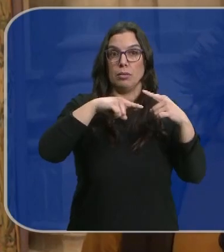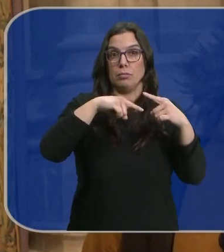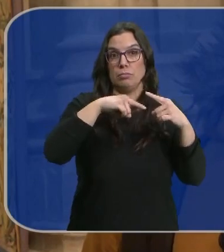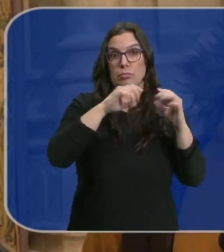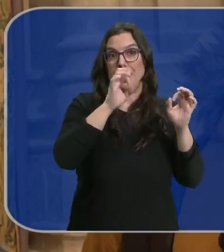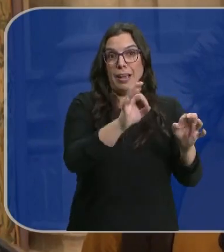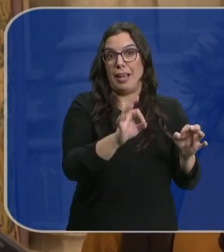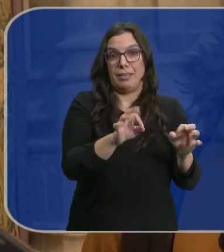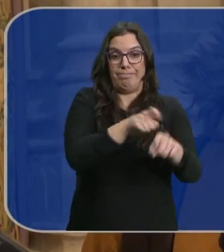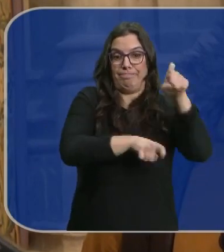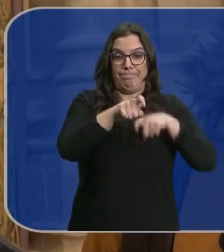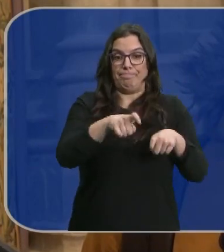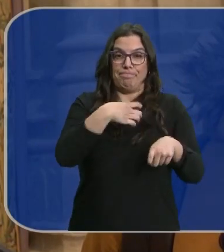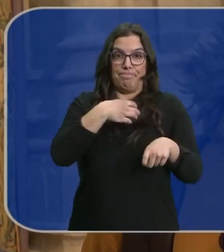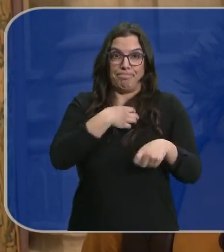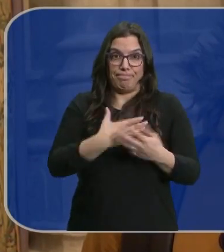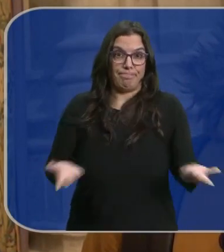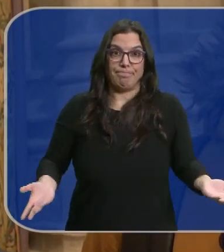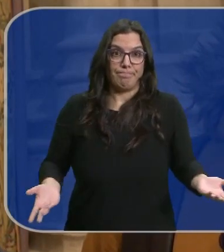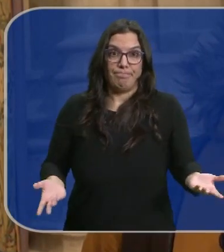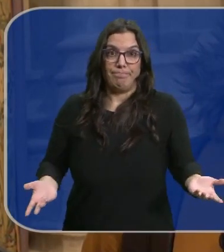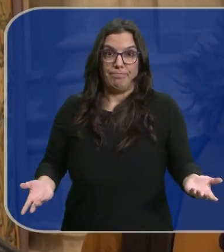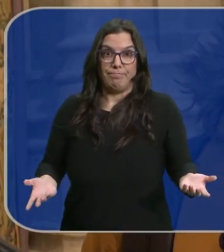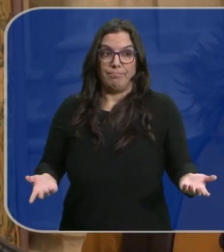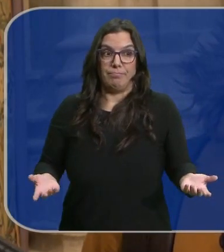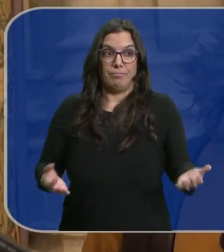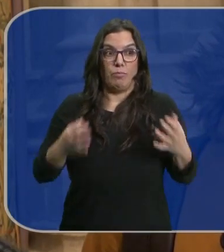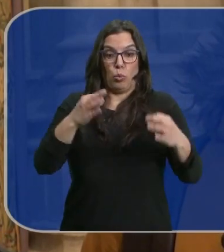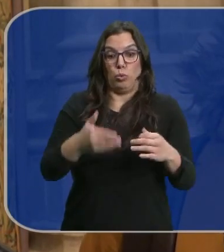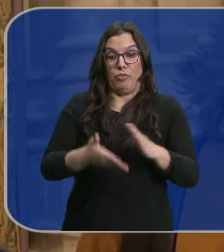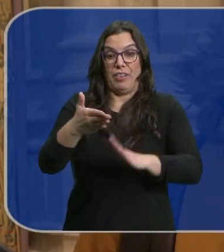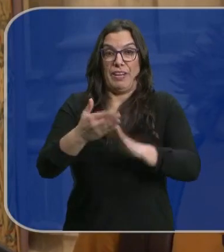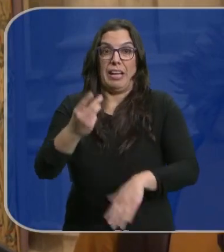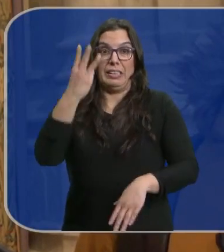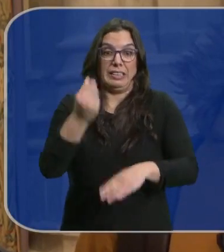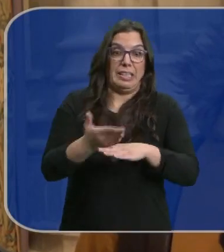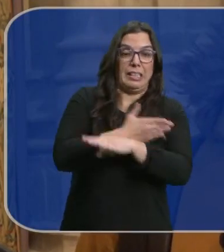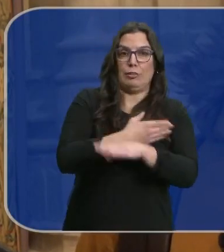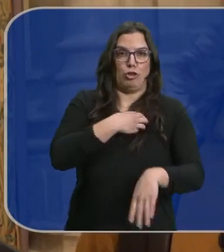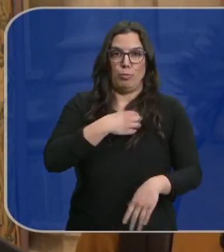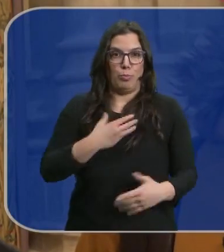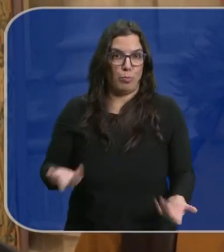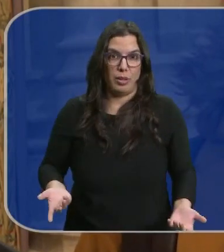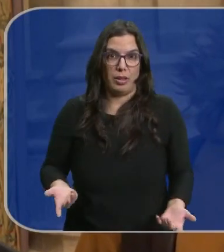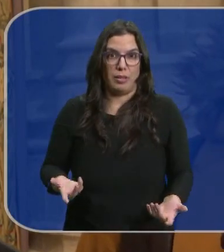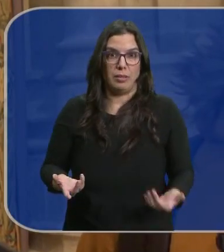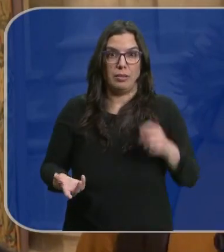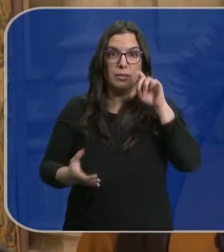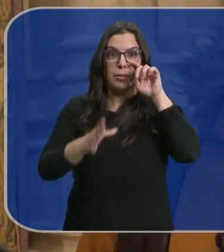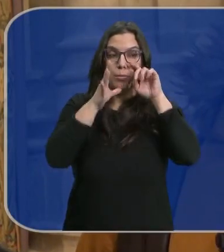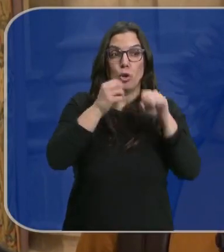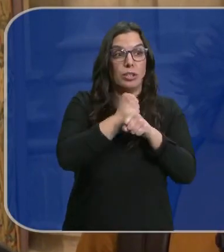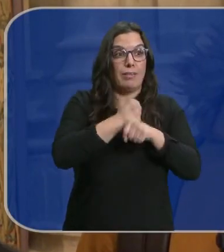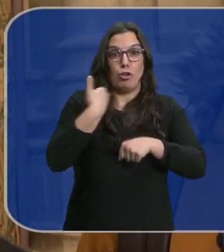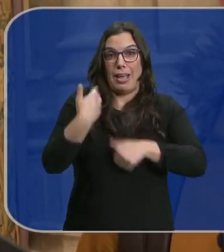no se puede corregir 3 días antes del día previsto para la voladura, porque esos